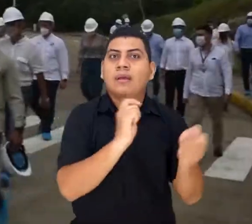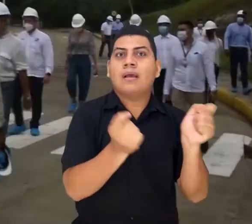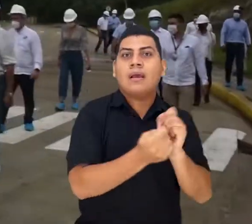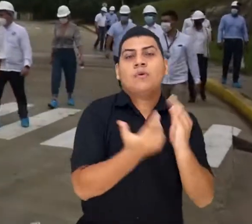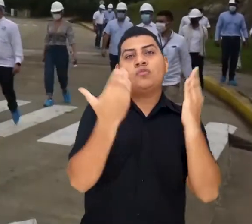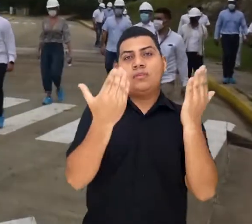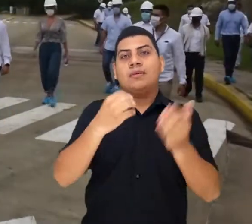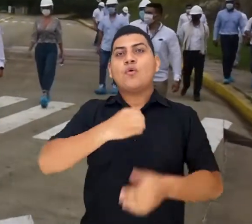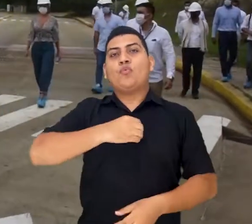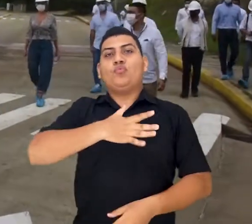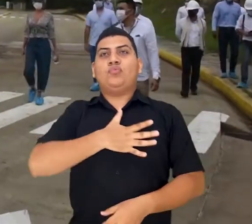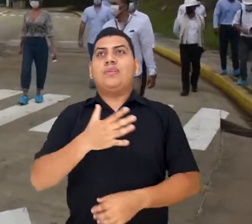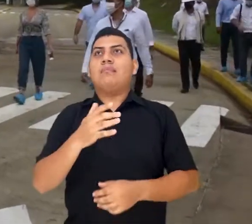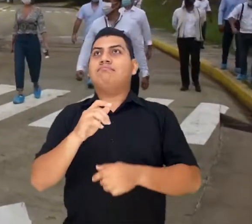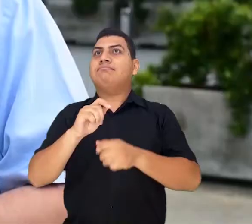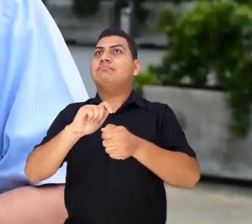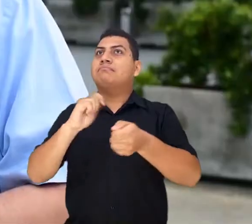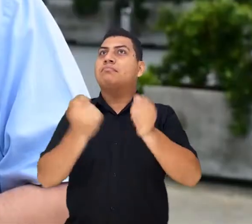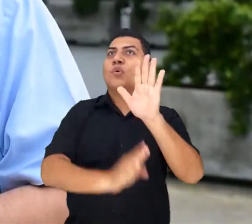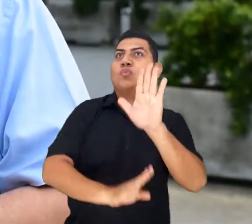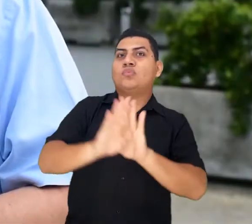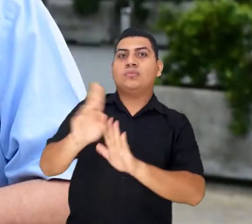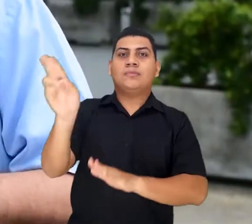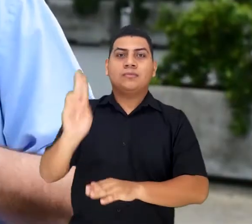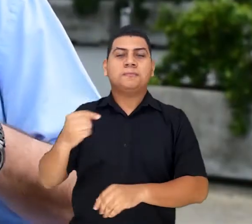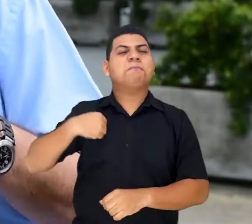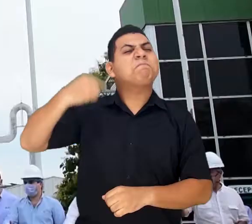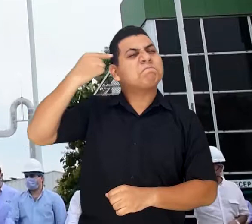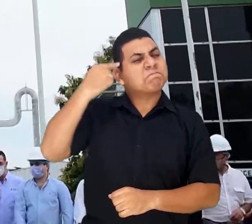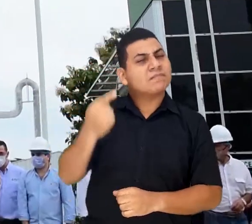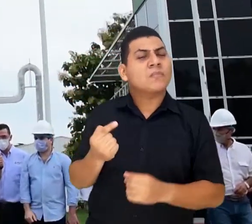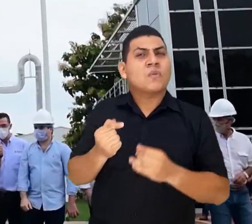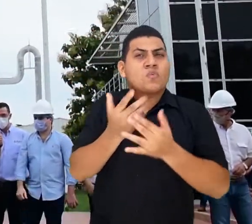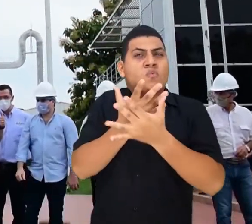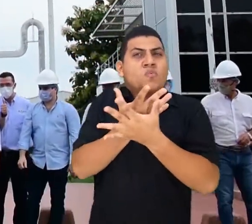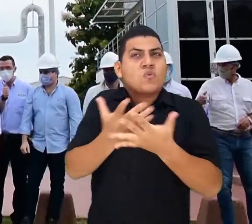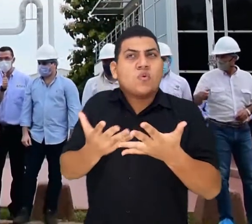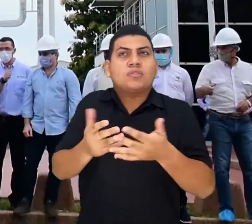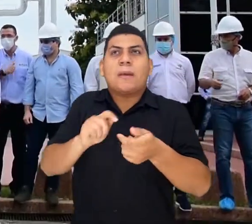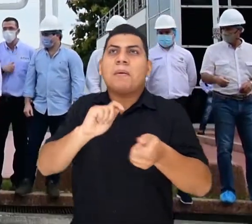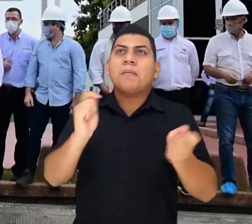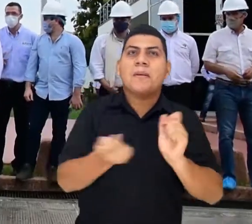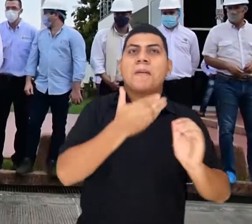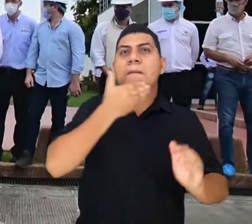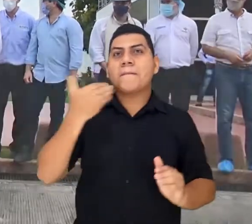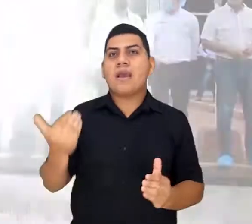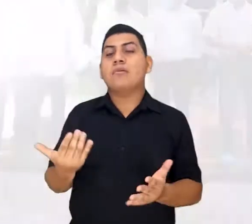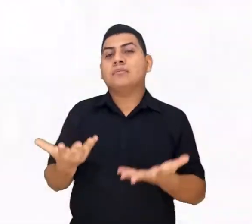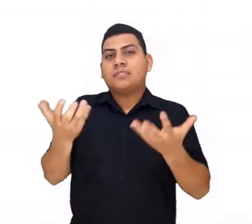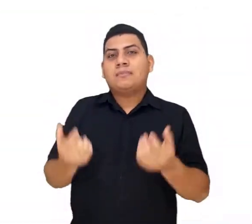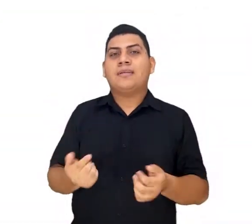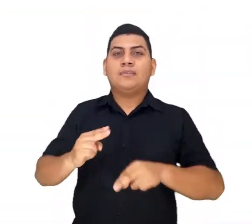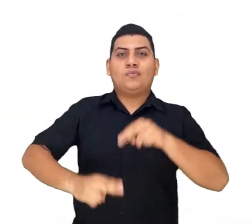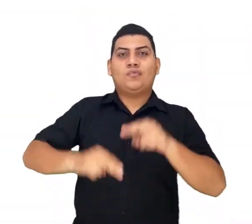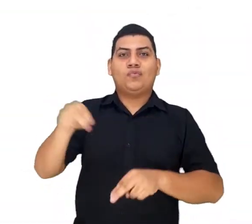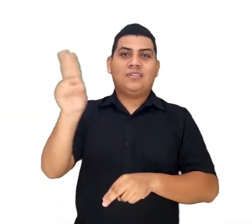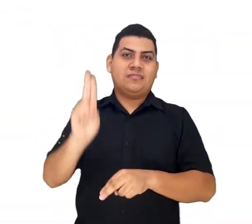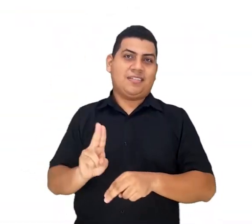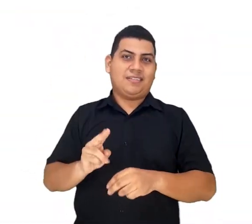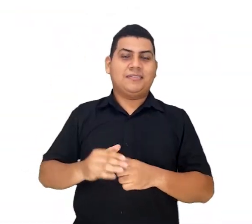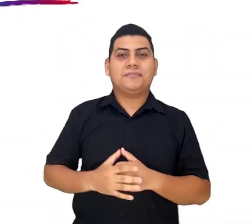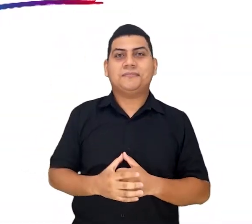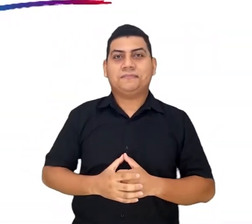departamento. Yo creo que vienen cosas buenas para Sucre y que con lo que estamos haciendo podemos tener un